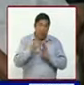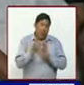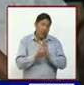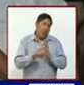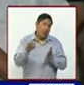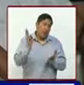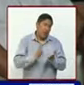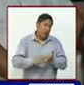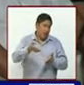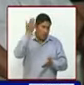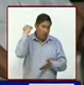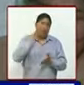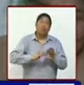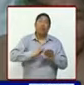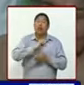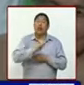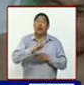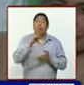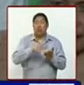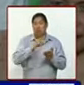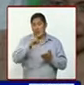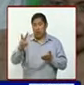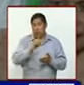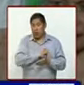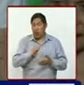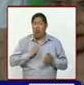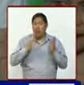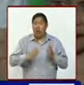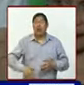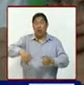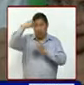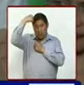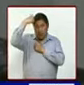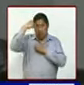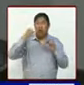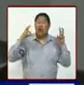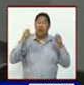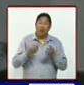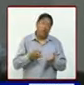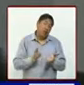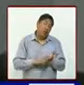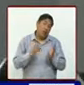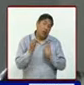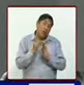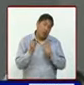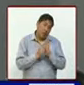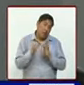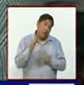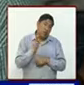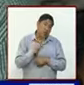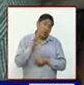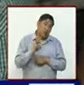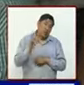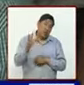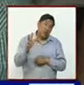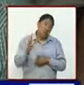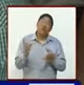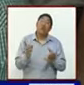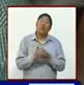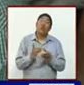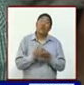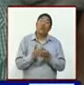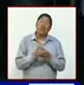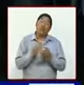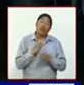denunciado en marzo del 2022 por asambleístas departamentales del Movimiento al Socialismo por la promulgación del decreto 373, documento